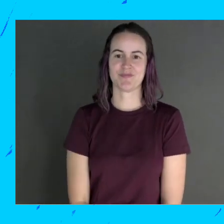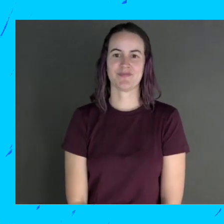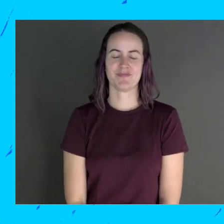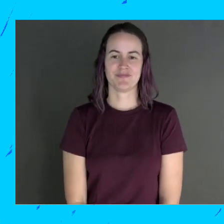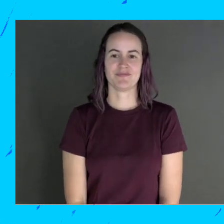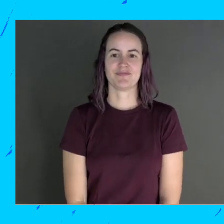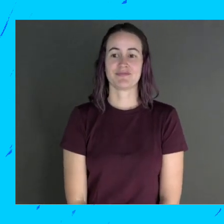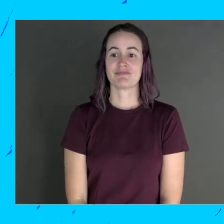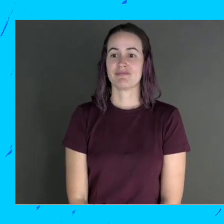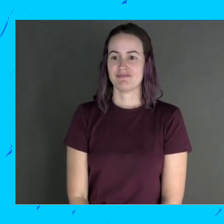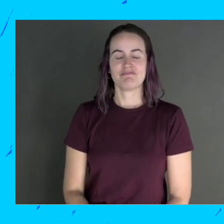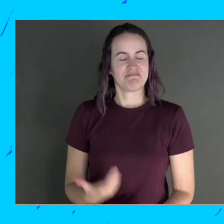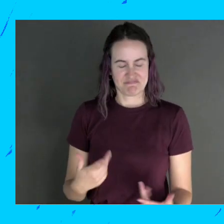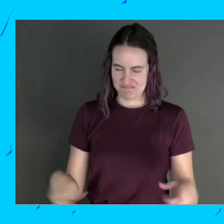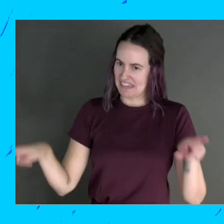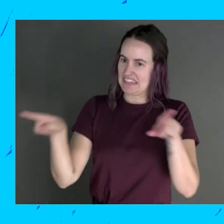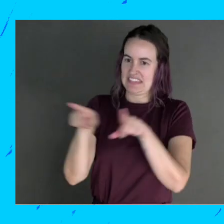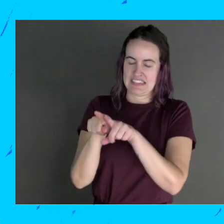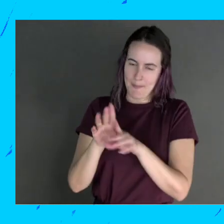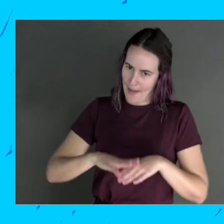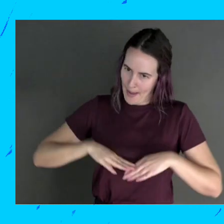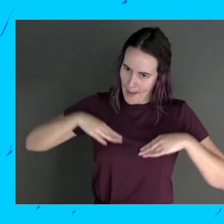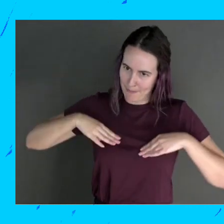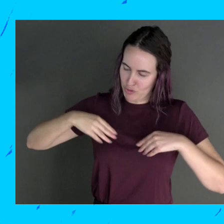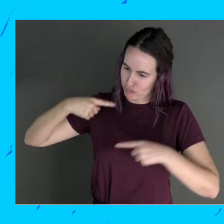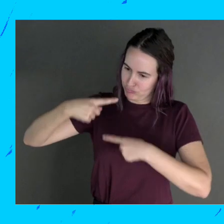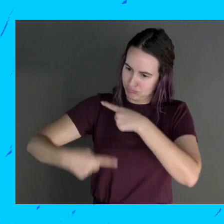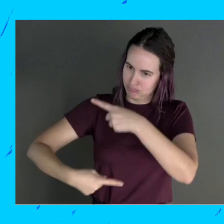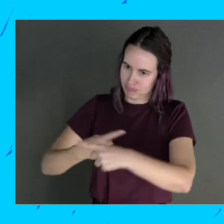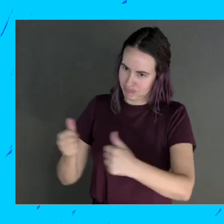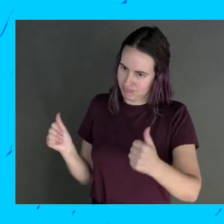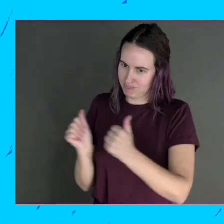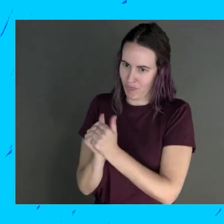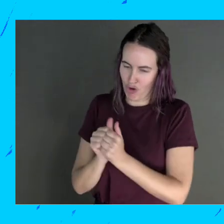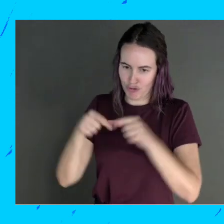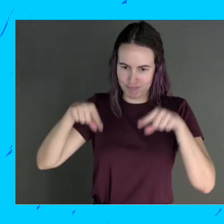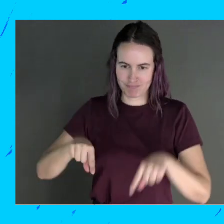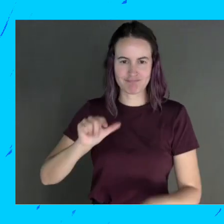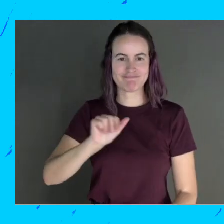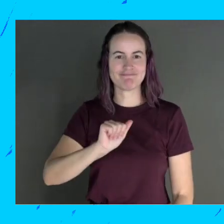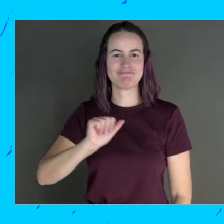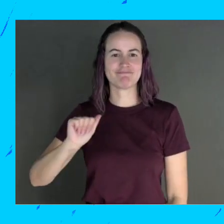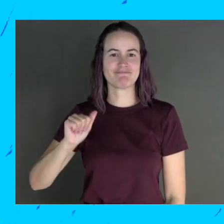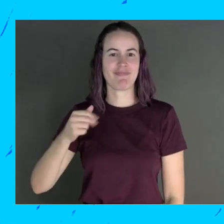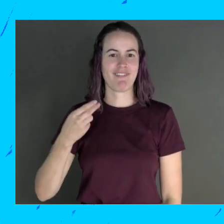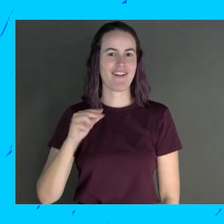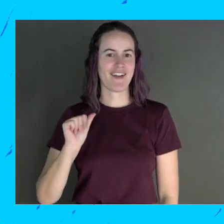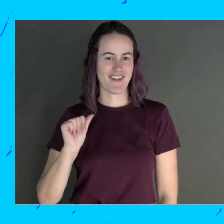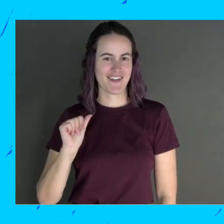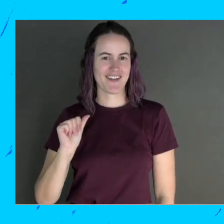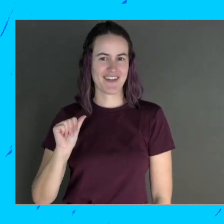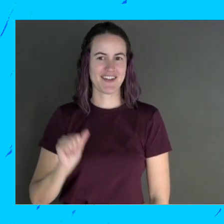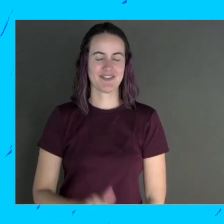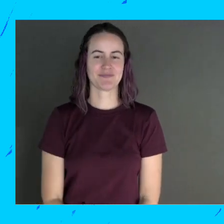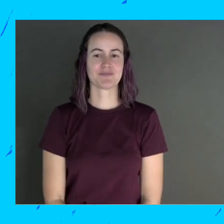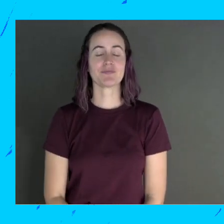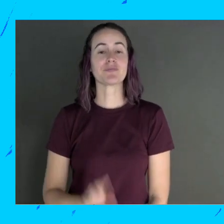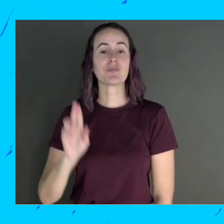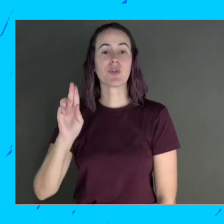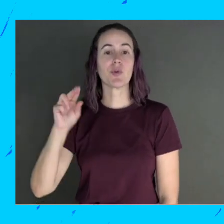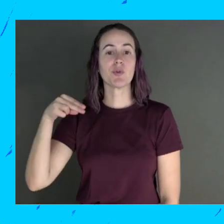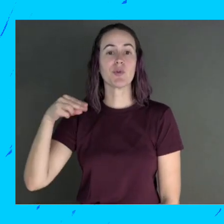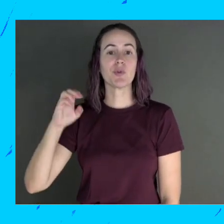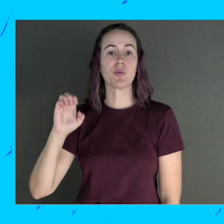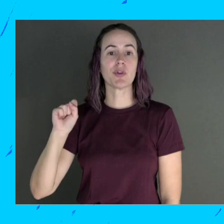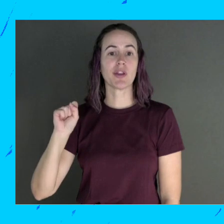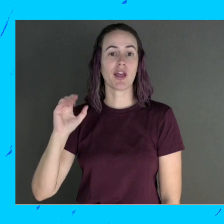Christopher, gracias. UNESCO está muy contento de seguir nuestra alianza con AHA para mejorar el